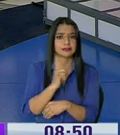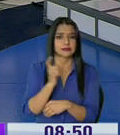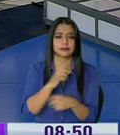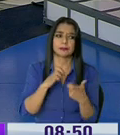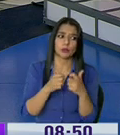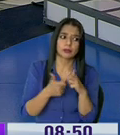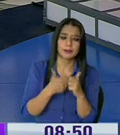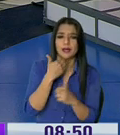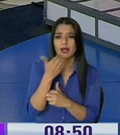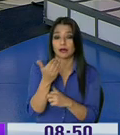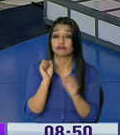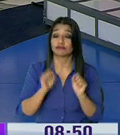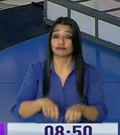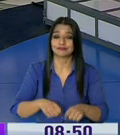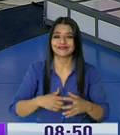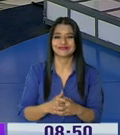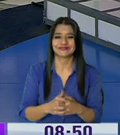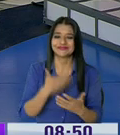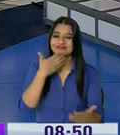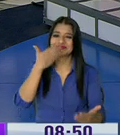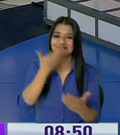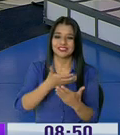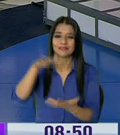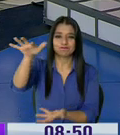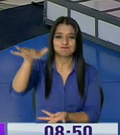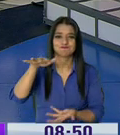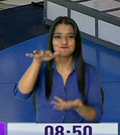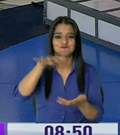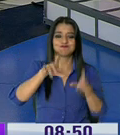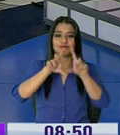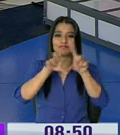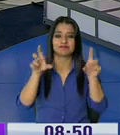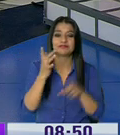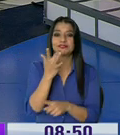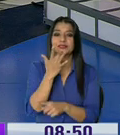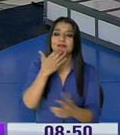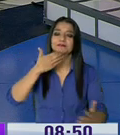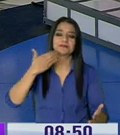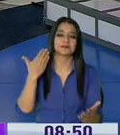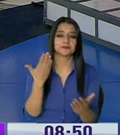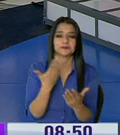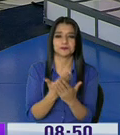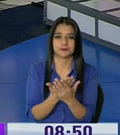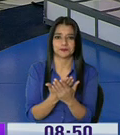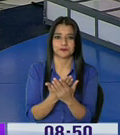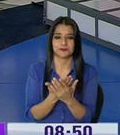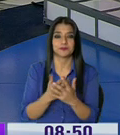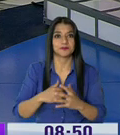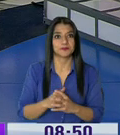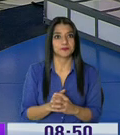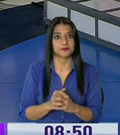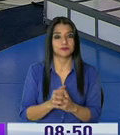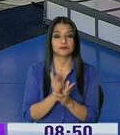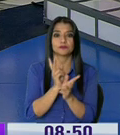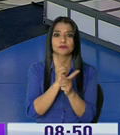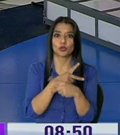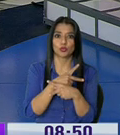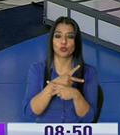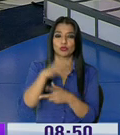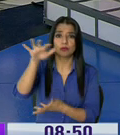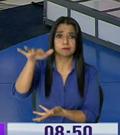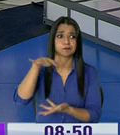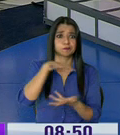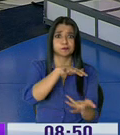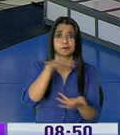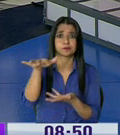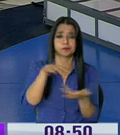crisis lo demanda. Muchas gracias por esa donación a Corporación La Favorita. Realmente estos productos, estas donaciones van